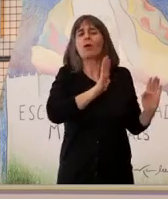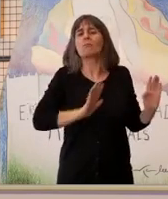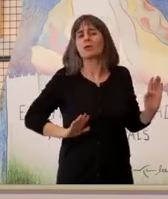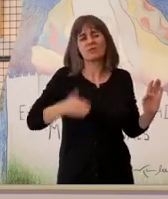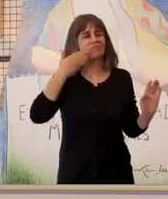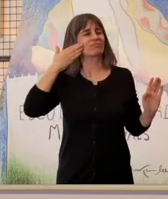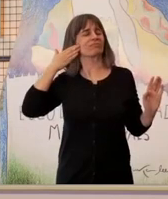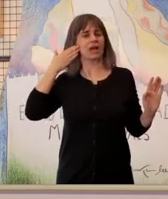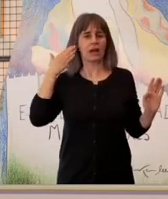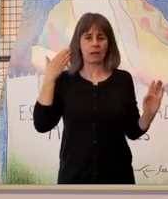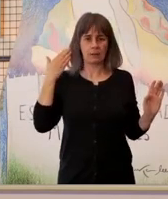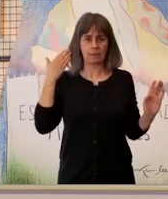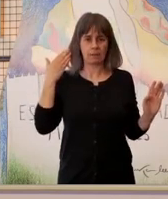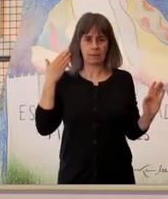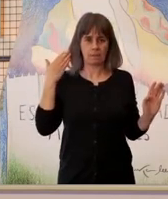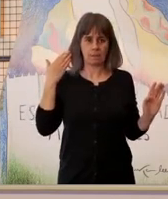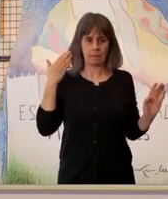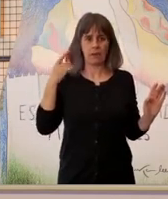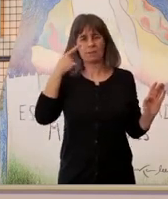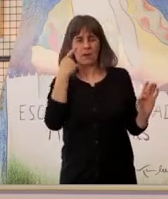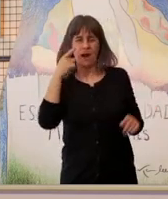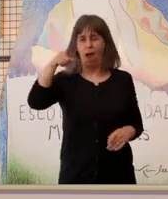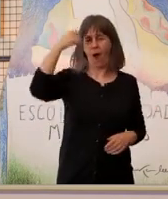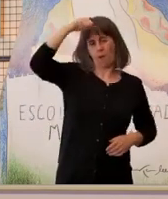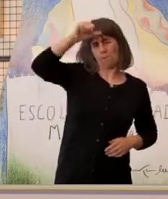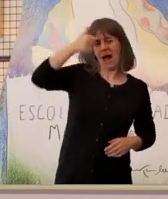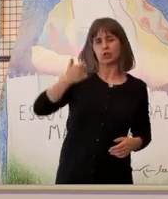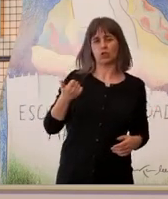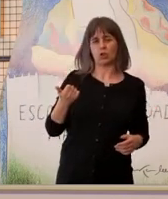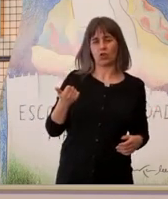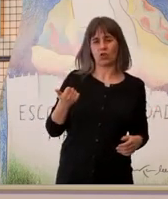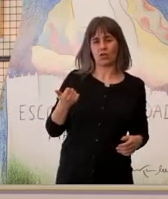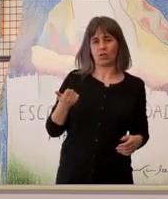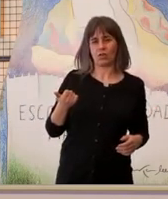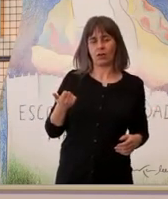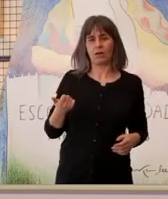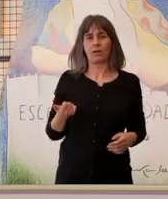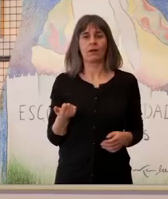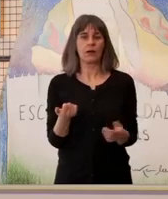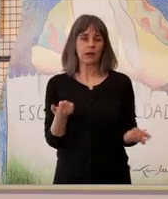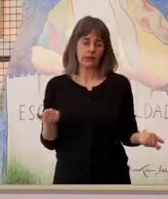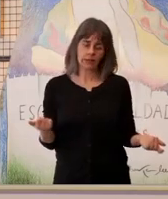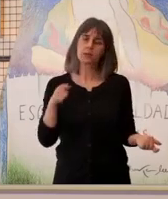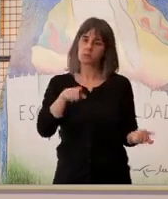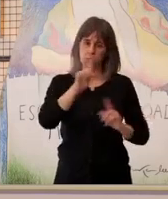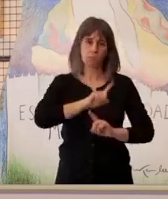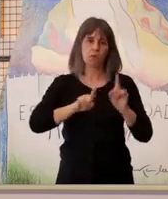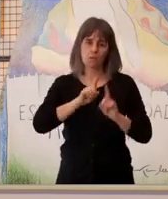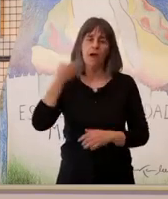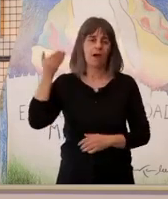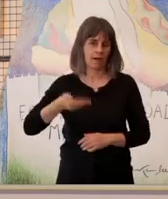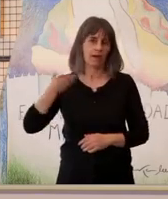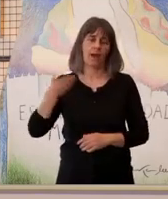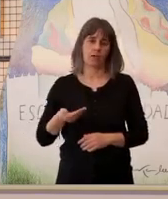entre los suyos Mira qué hombres más Machos tenemos un problema grave con